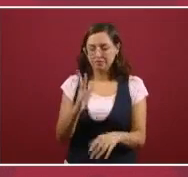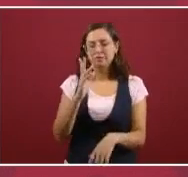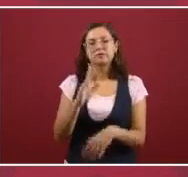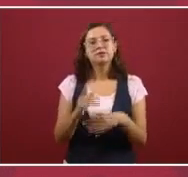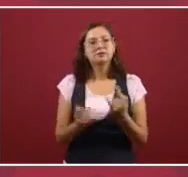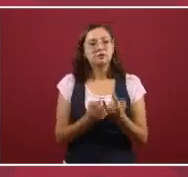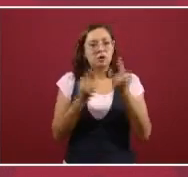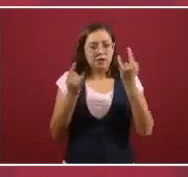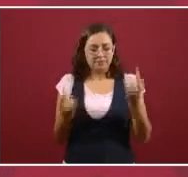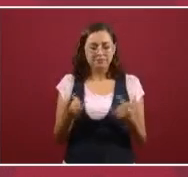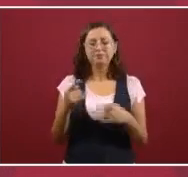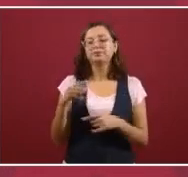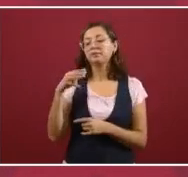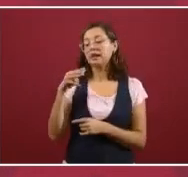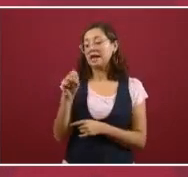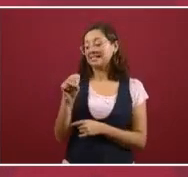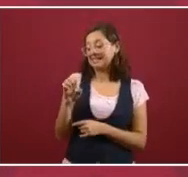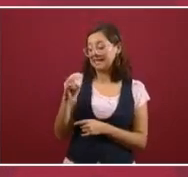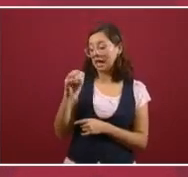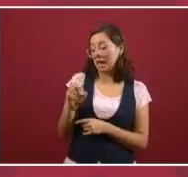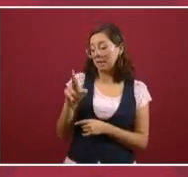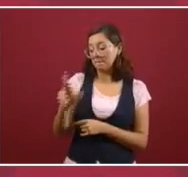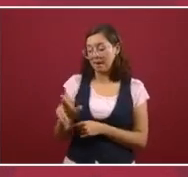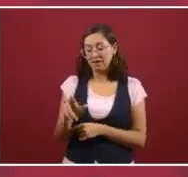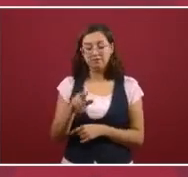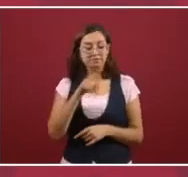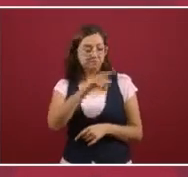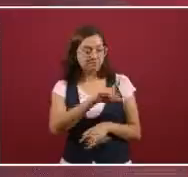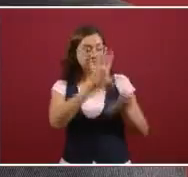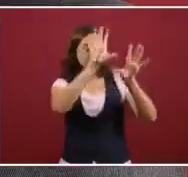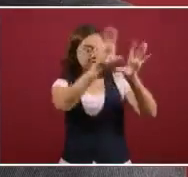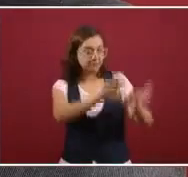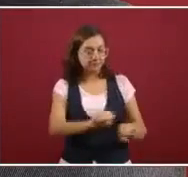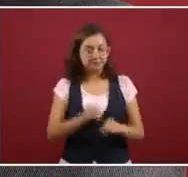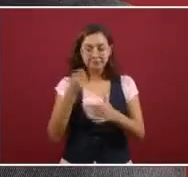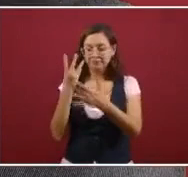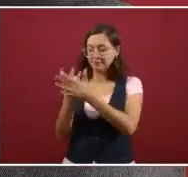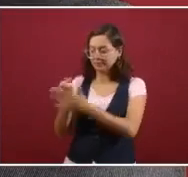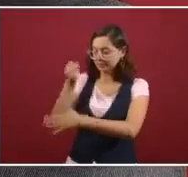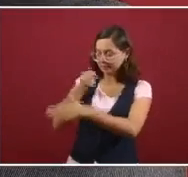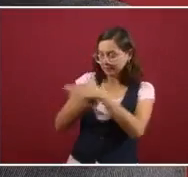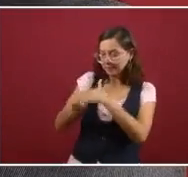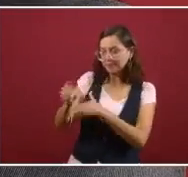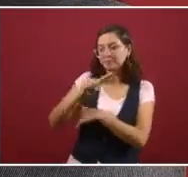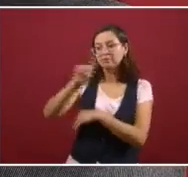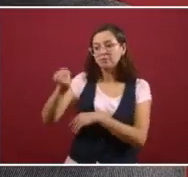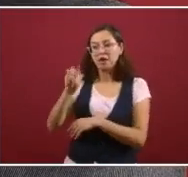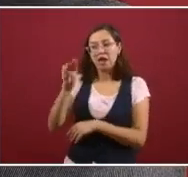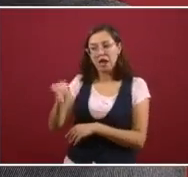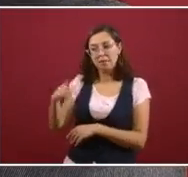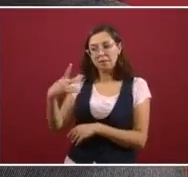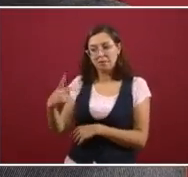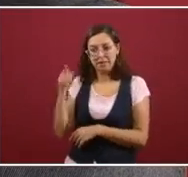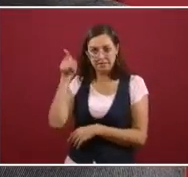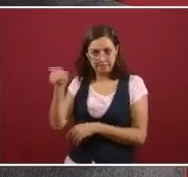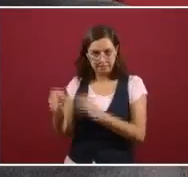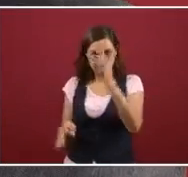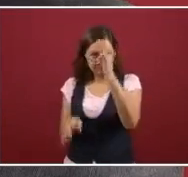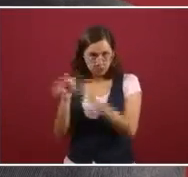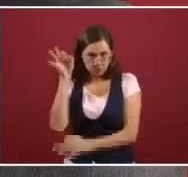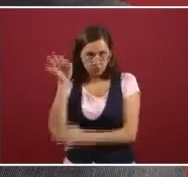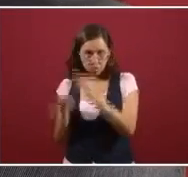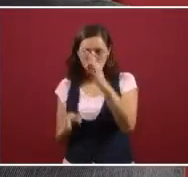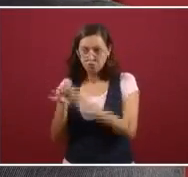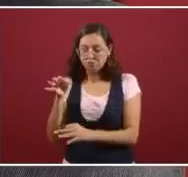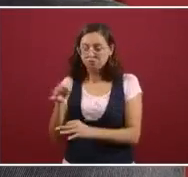persona y lo dejaron en libertad en la Fiscalía General en el mes